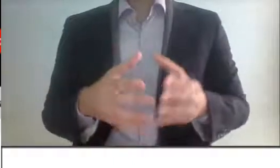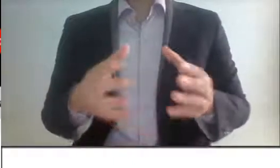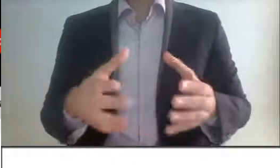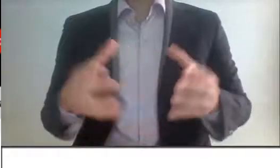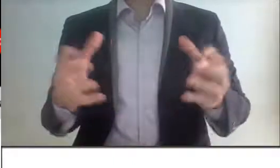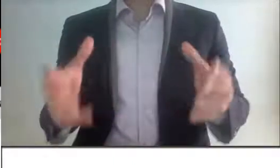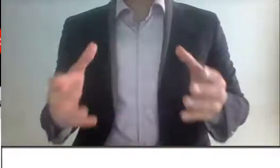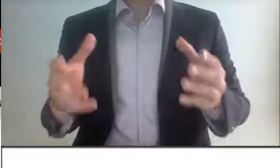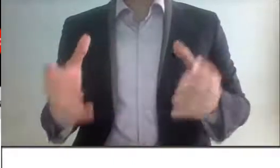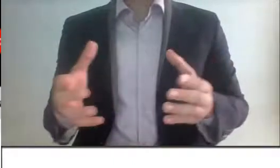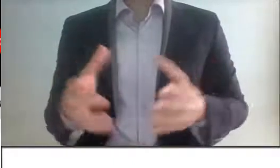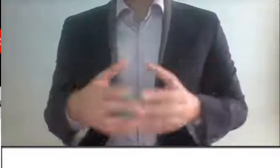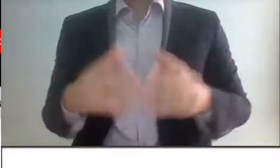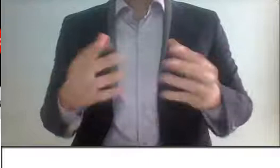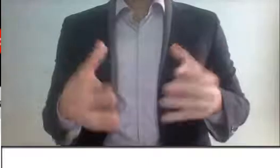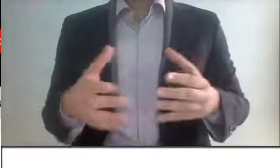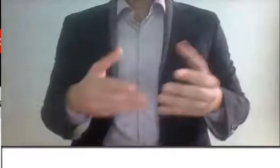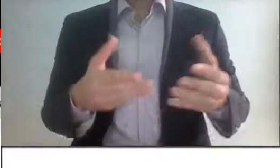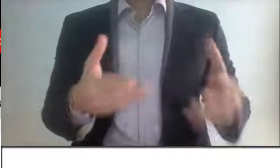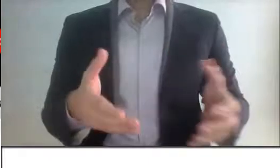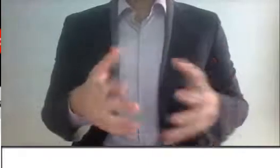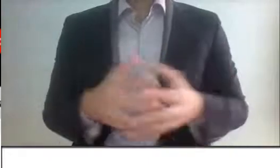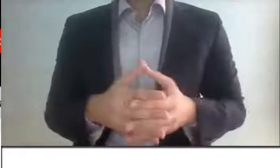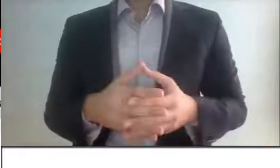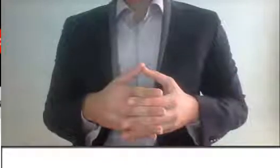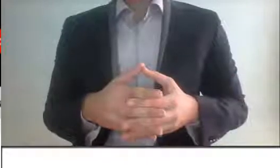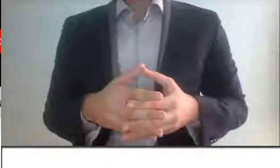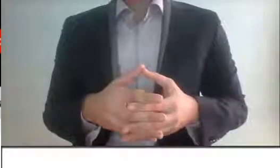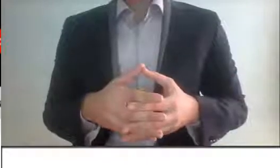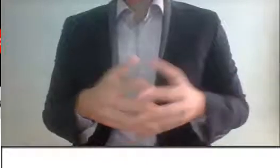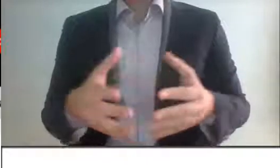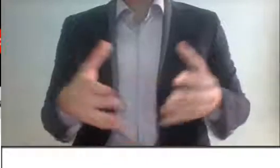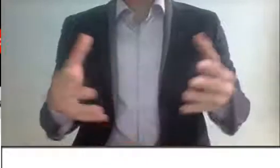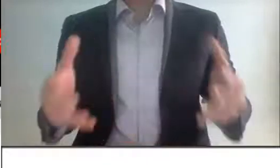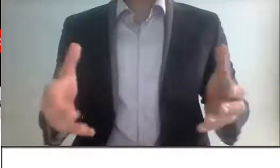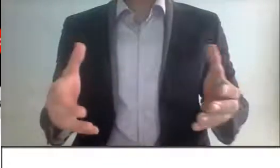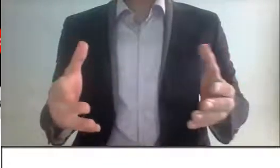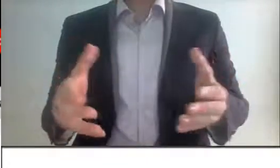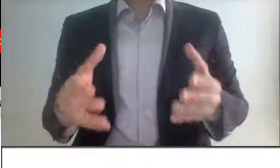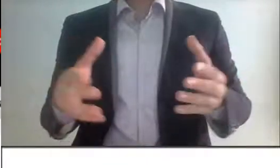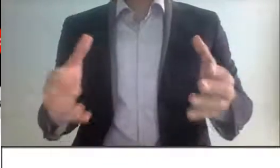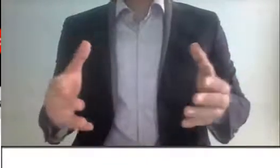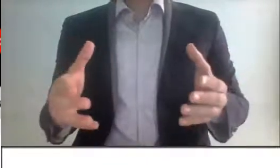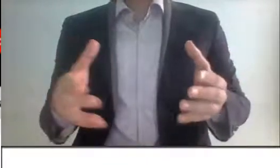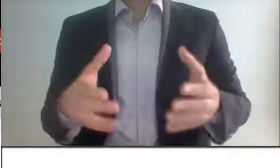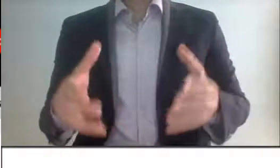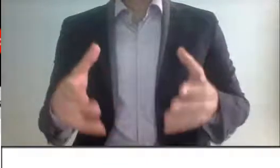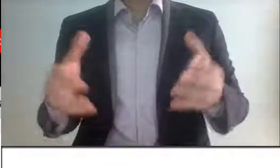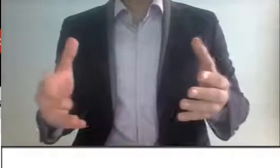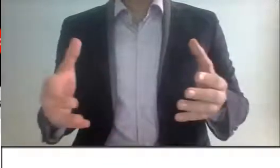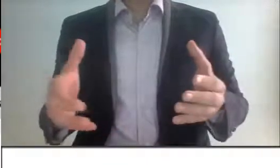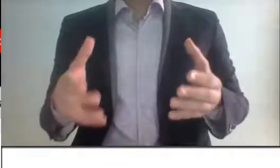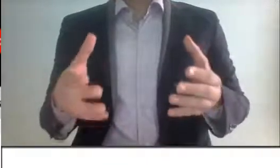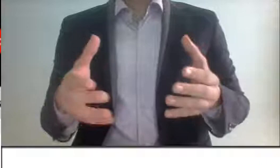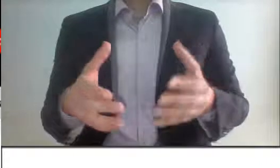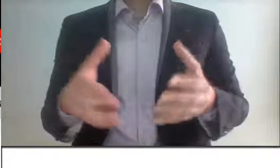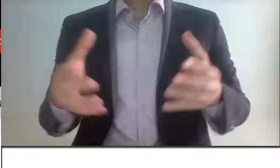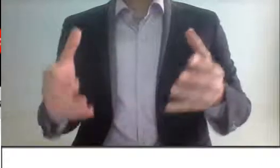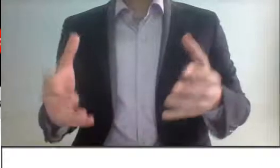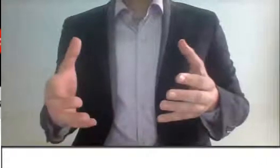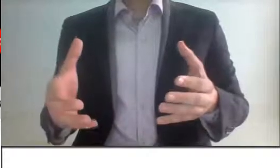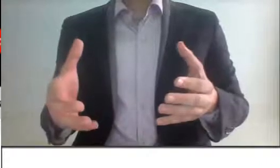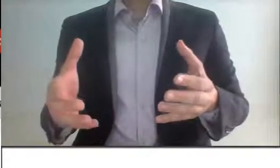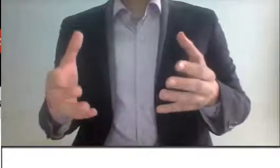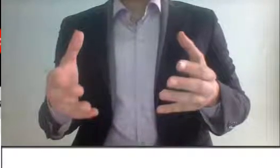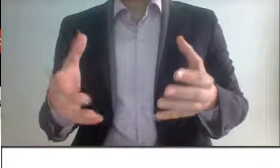Este nos ha quitado aproximadamente 15,000 millones de pesos, según lo mencionado por Andrés Manuel López Obrador, en donde tenemos tres vertientes